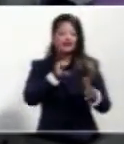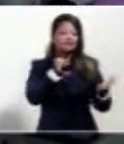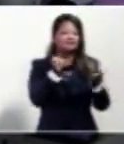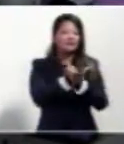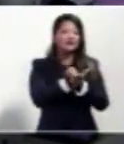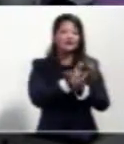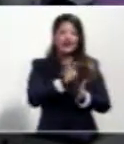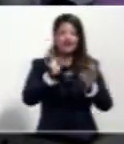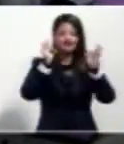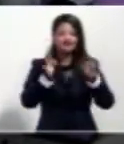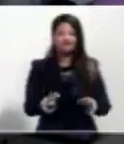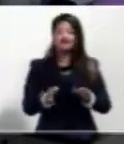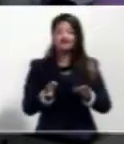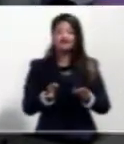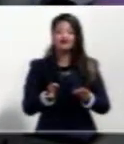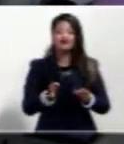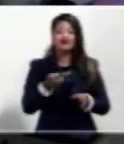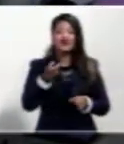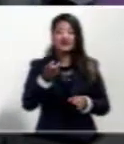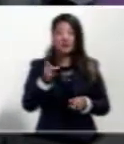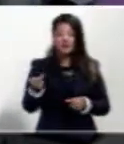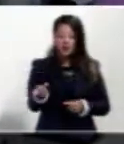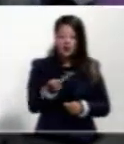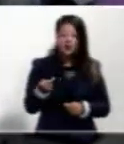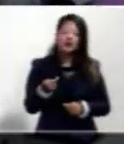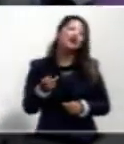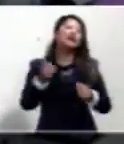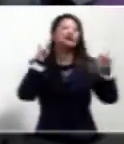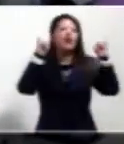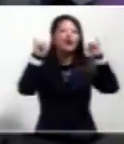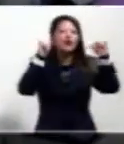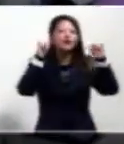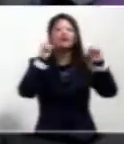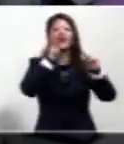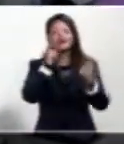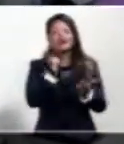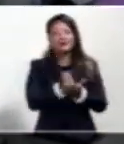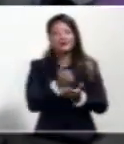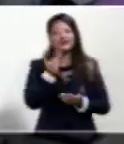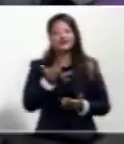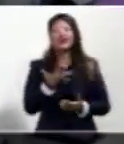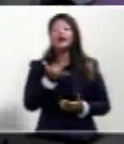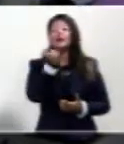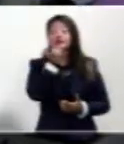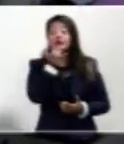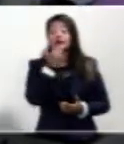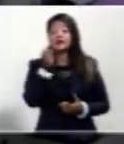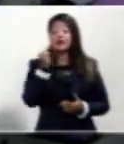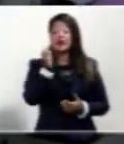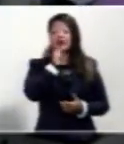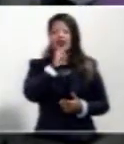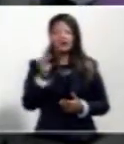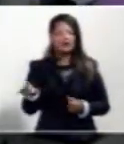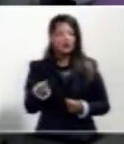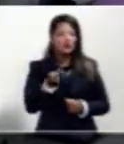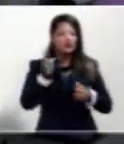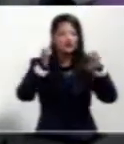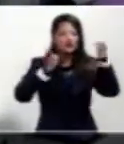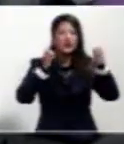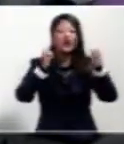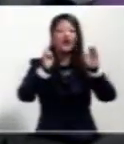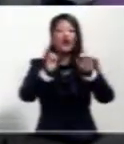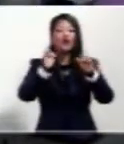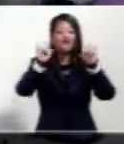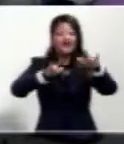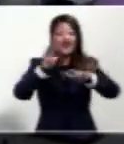las dos, como del pulque como del torito de petate. Y esta exposición del pulque o la Feria Nacional